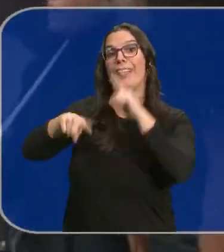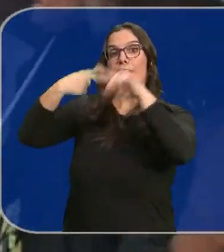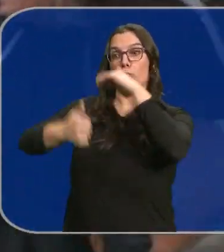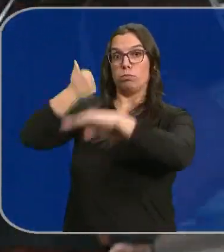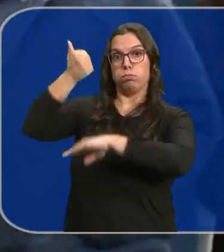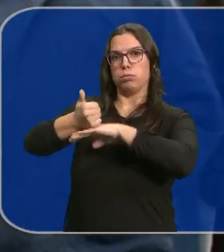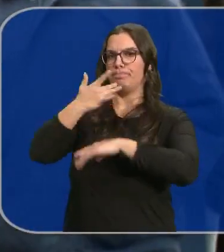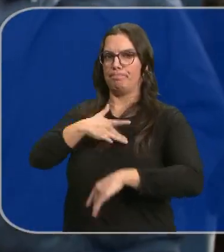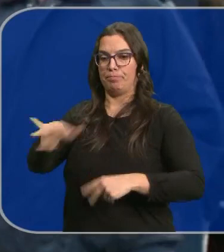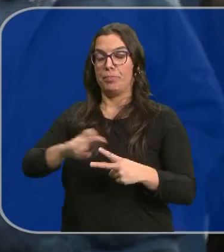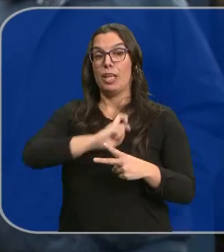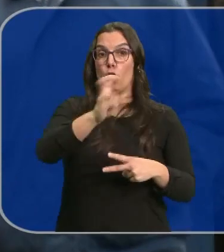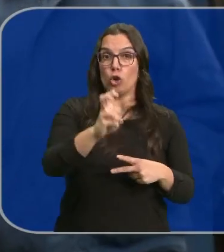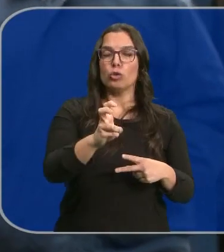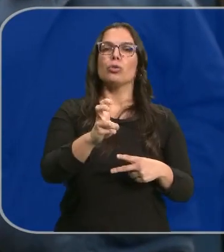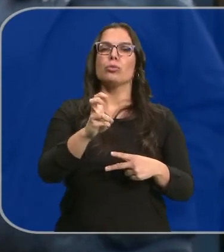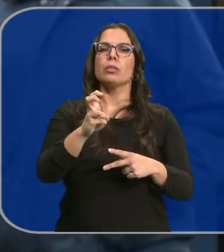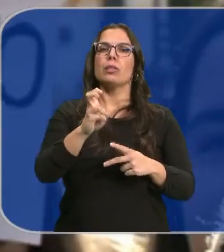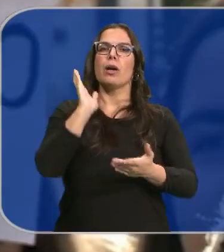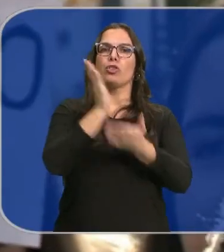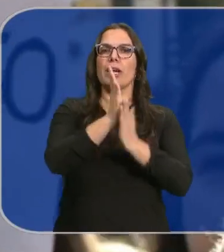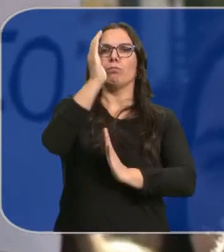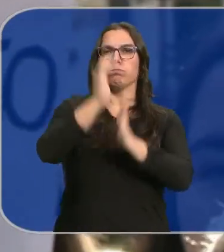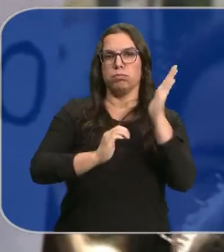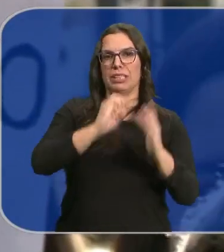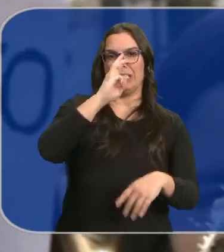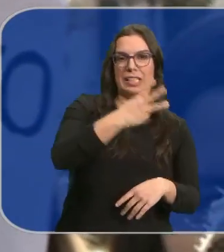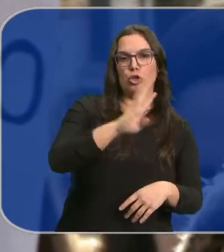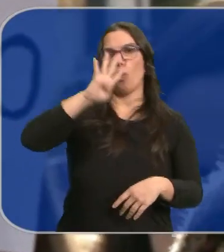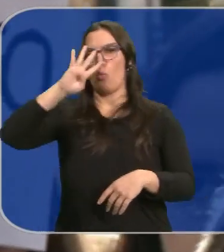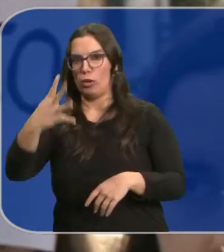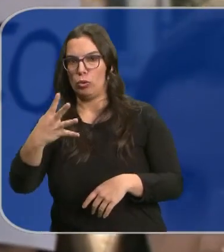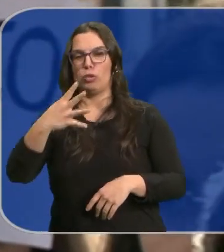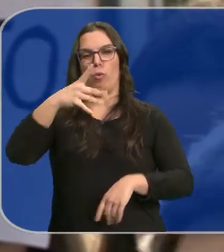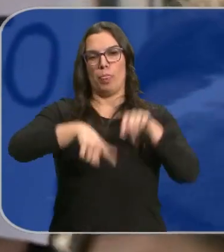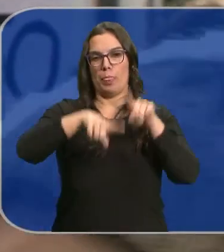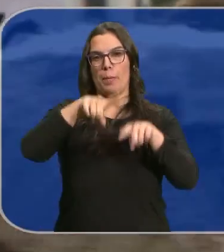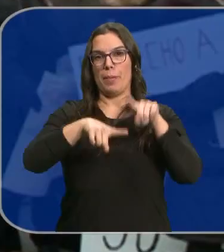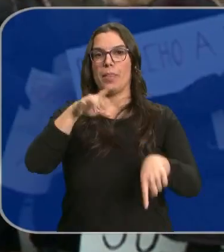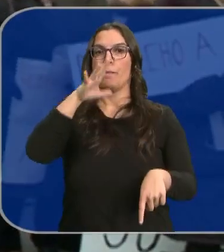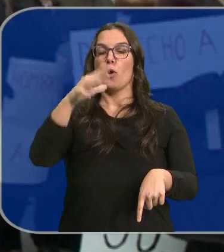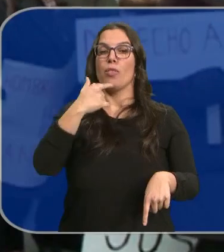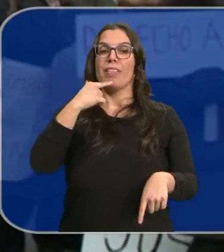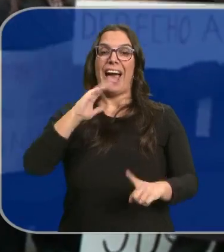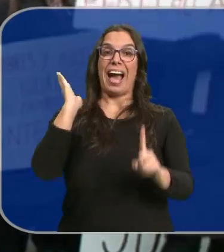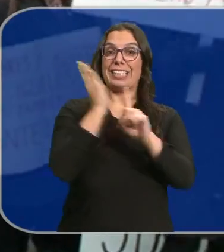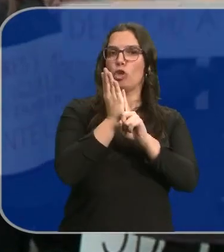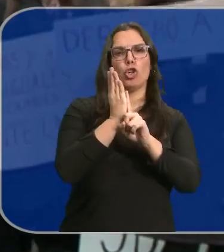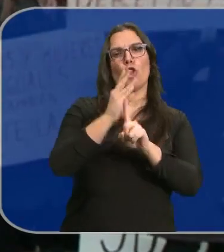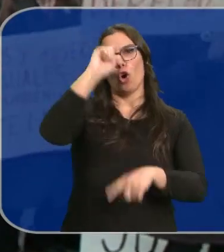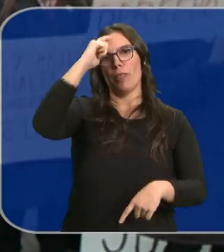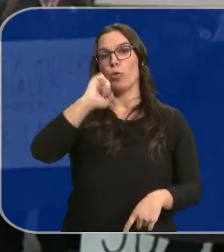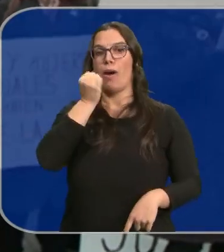penas de los otros dos se rebajaron a 3 y 4 años al pasar a considerarse los hechos abuso sexual y no